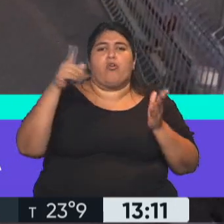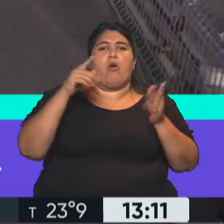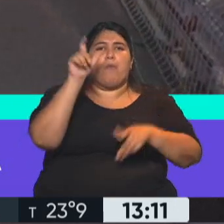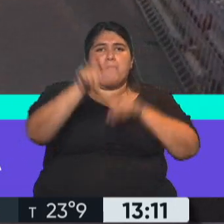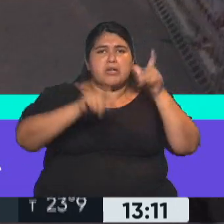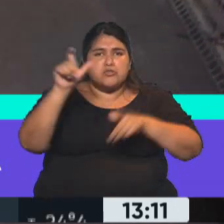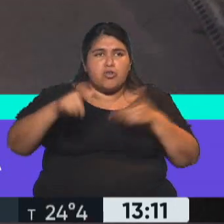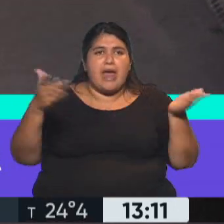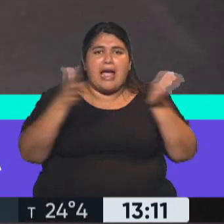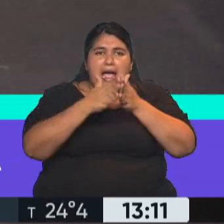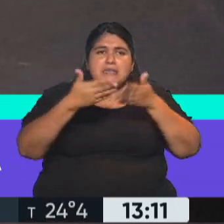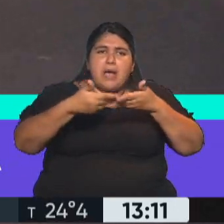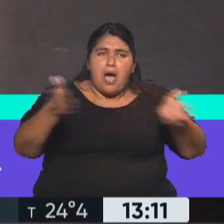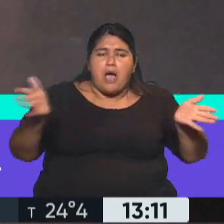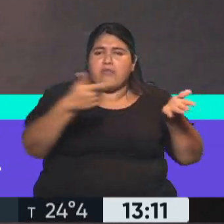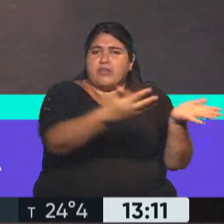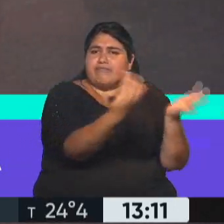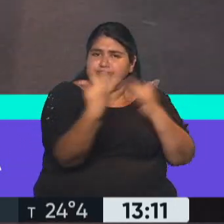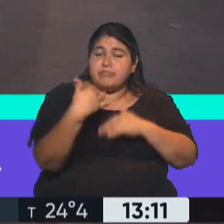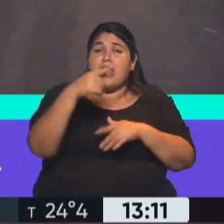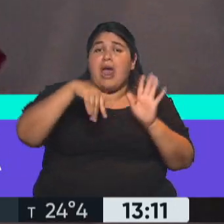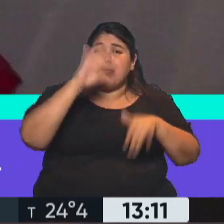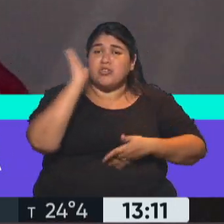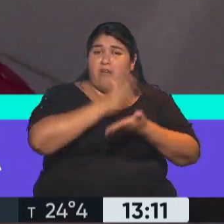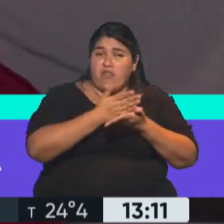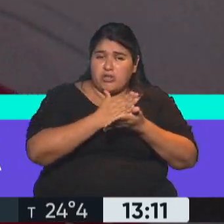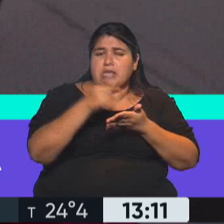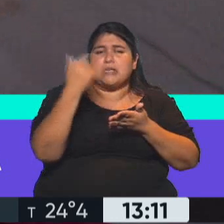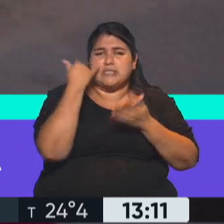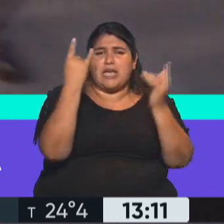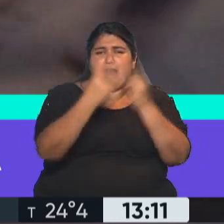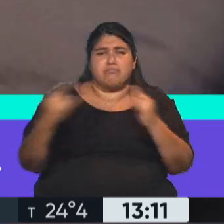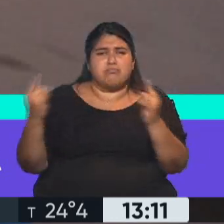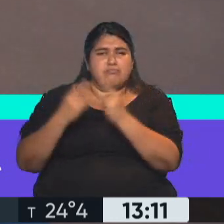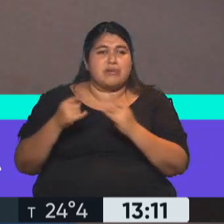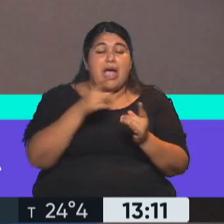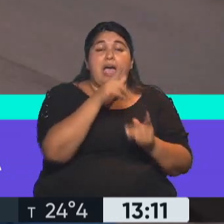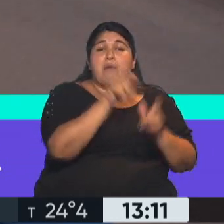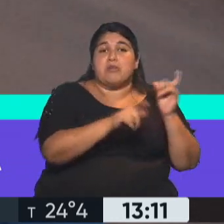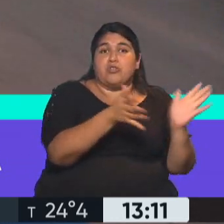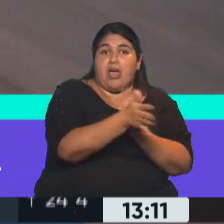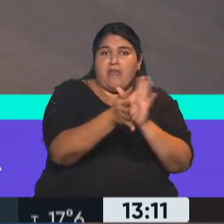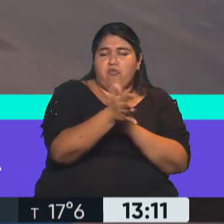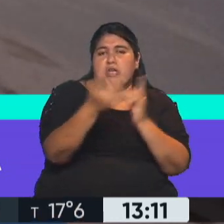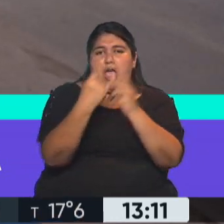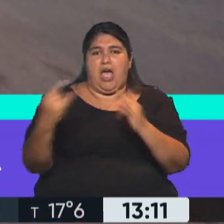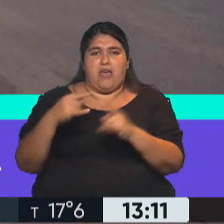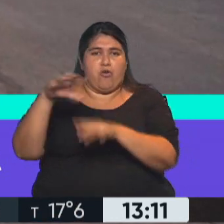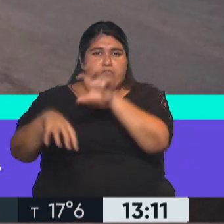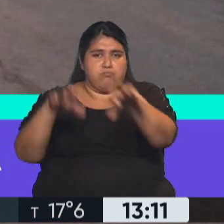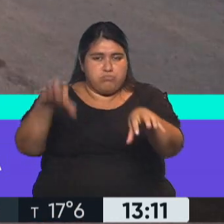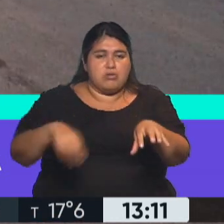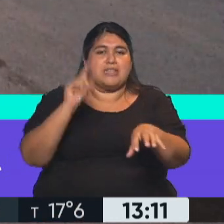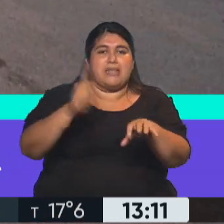con los ciudadanos ucranianos. Por ejemplo, en la frontera están armando campamentos de refugiados, están preparando hoteles para